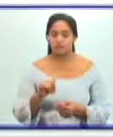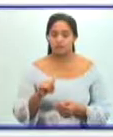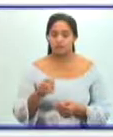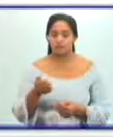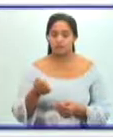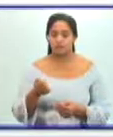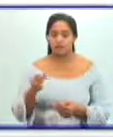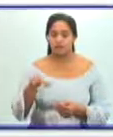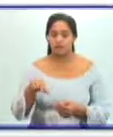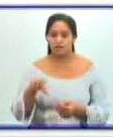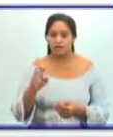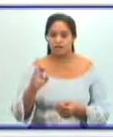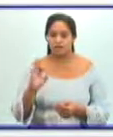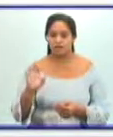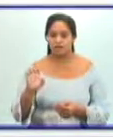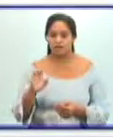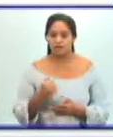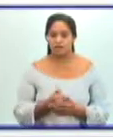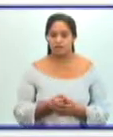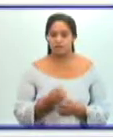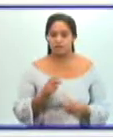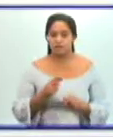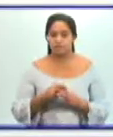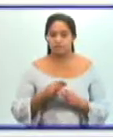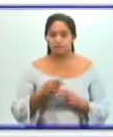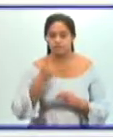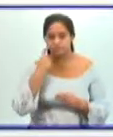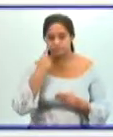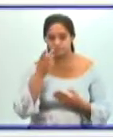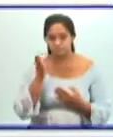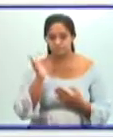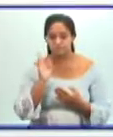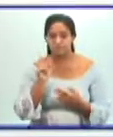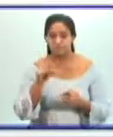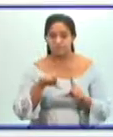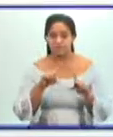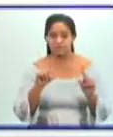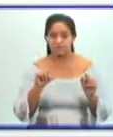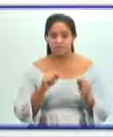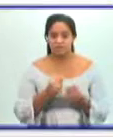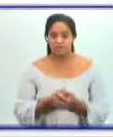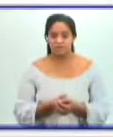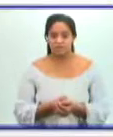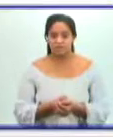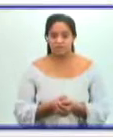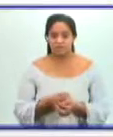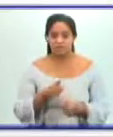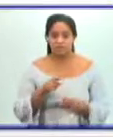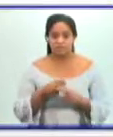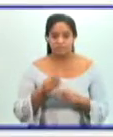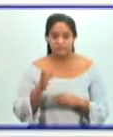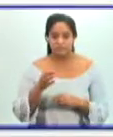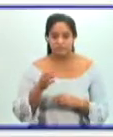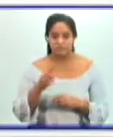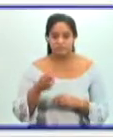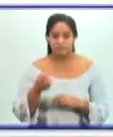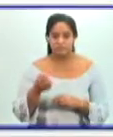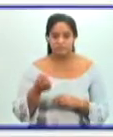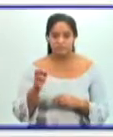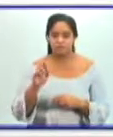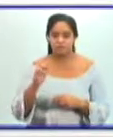son paralelogramos. Si estas figuras son paralelogramos,